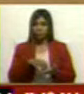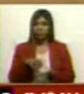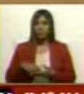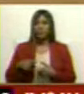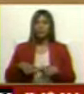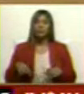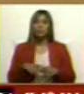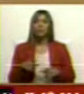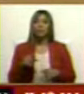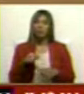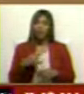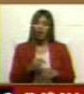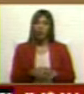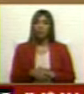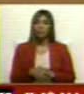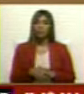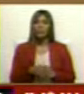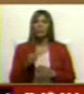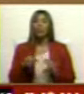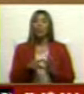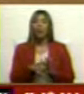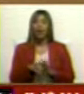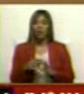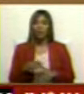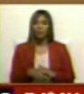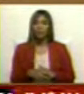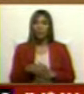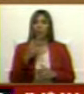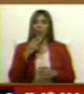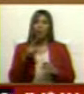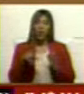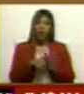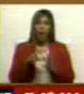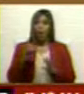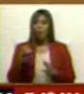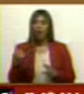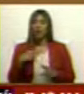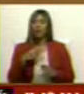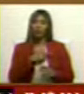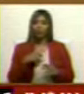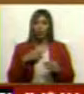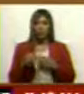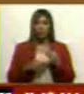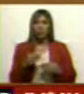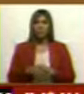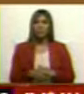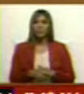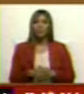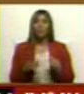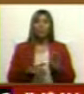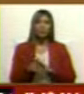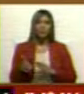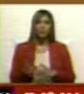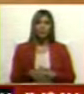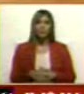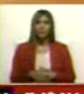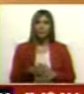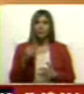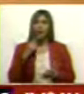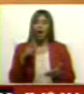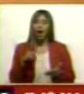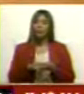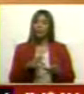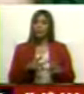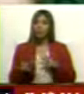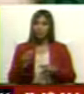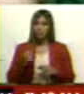su asidero en una ley, en este caso una ley orgánica que estamos creando, que estamos desarrollando, que ya fue aprobada en primera